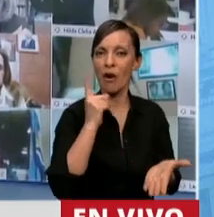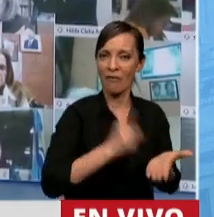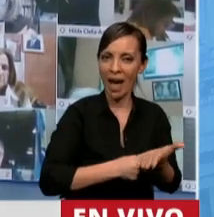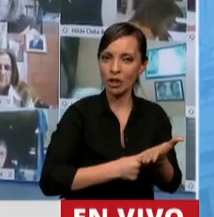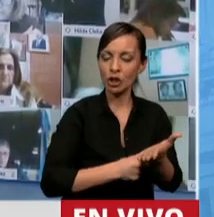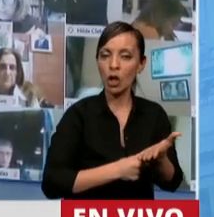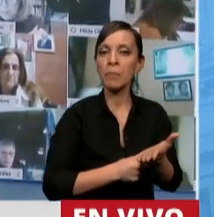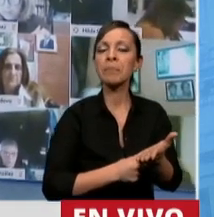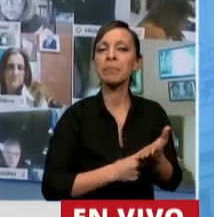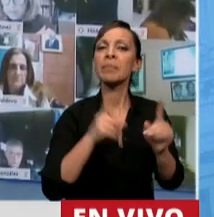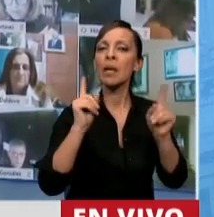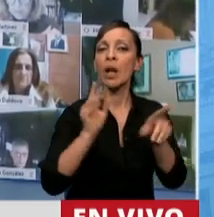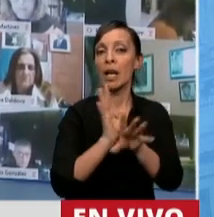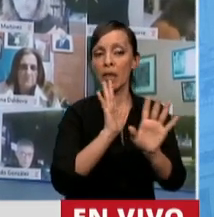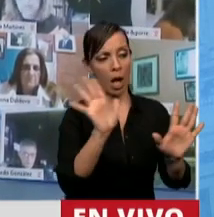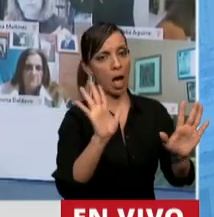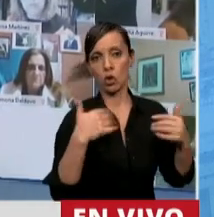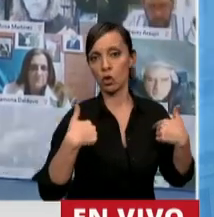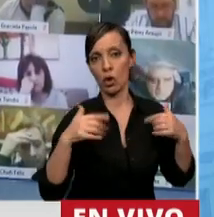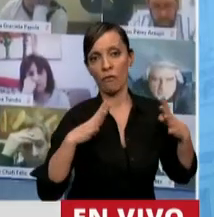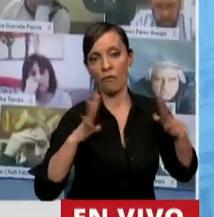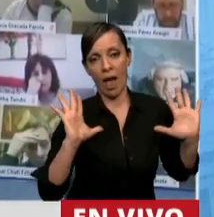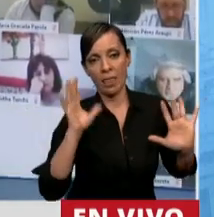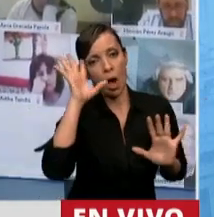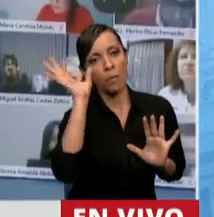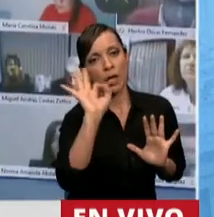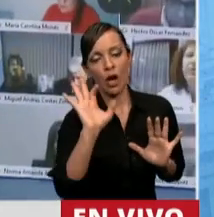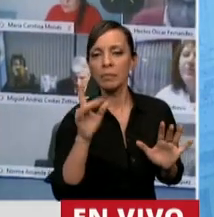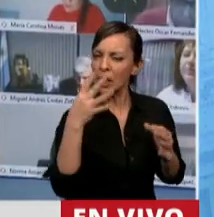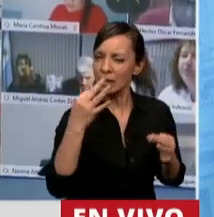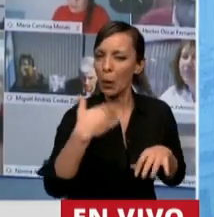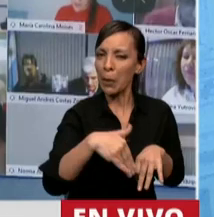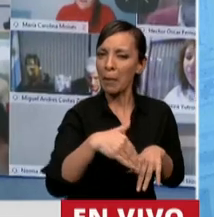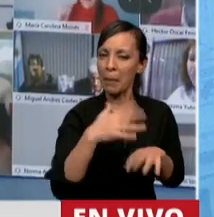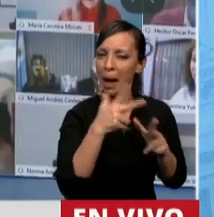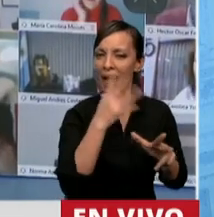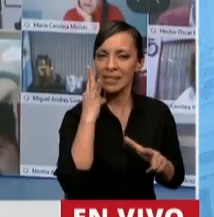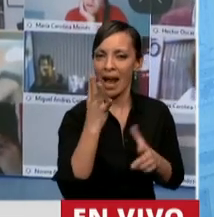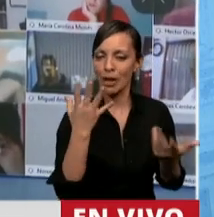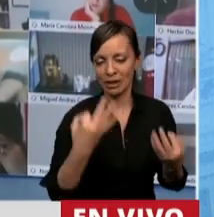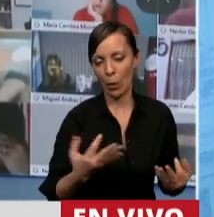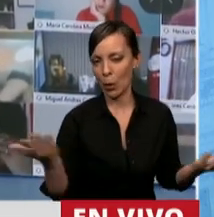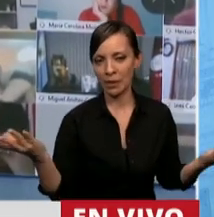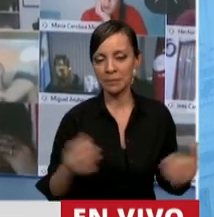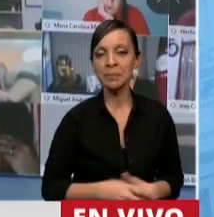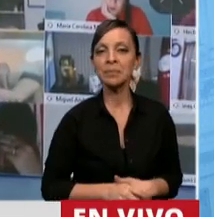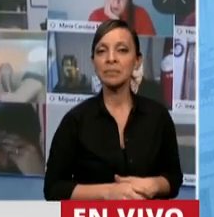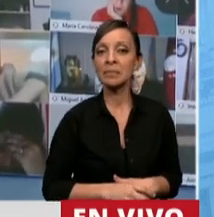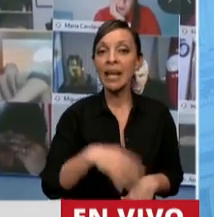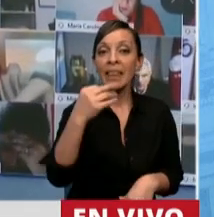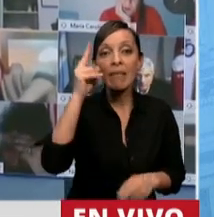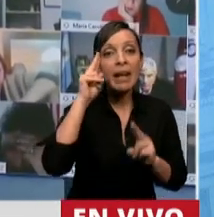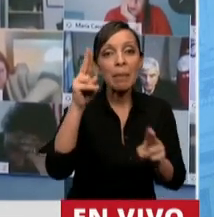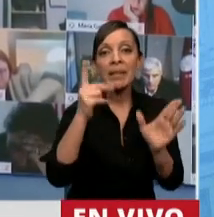que le sacó la acción, le dijo yo todavía no tengo nada para opinar, pero probablemente en algún momento tenga algo para opinar la Corte, que hay que respetar